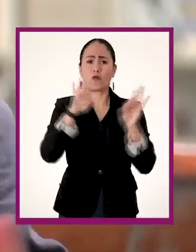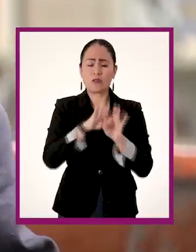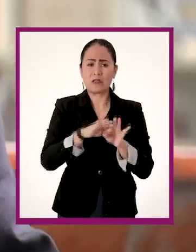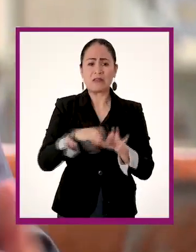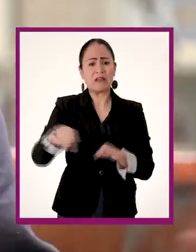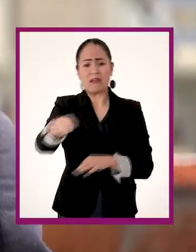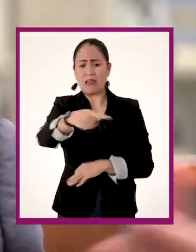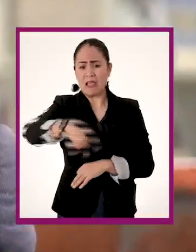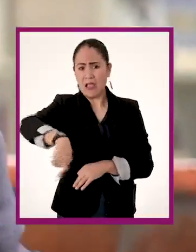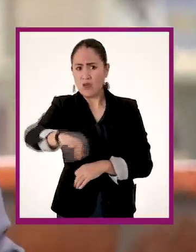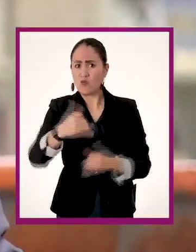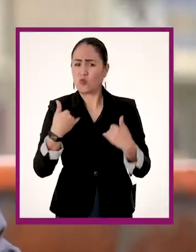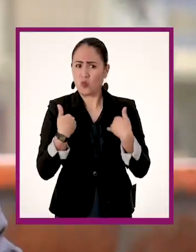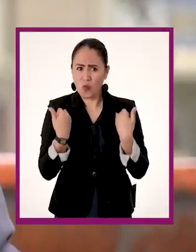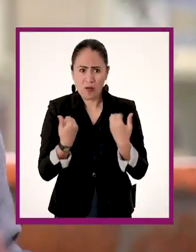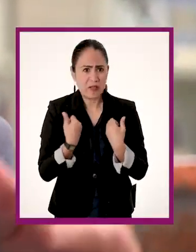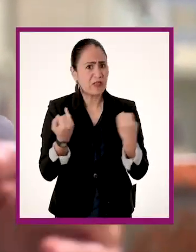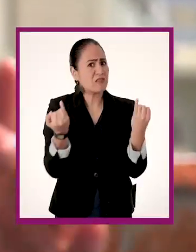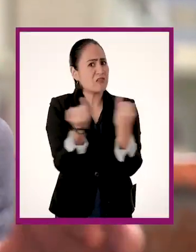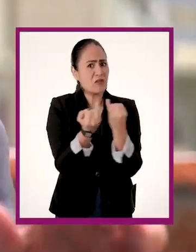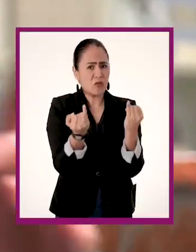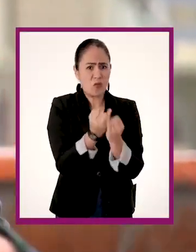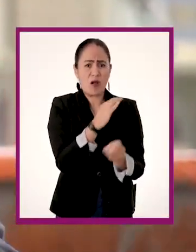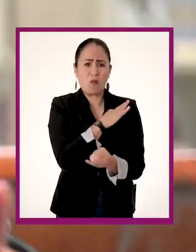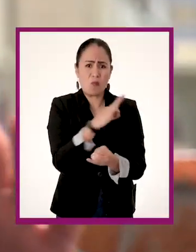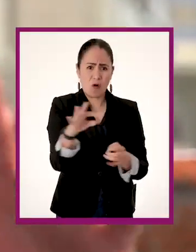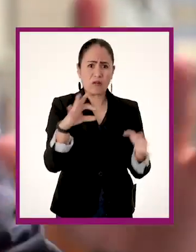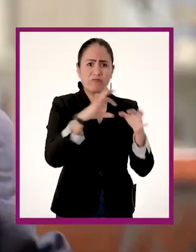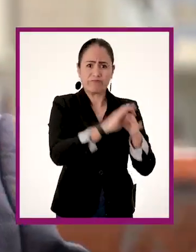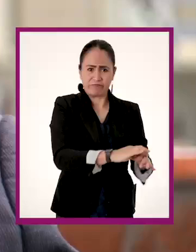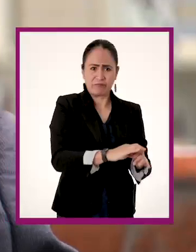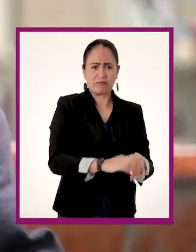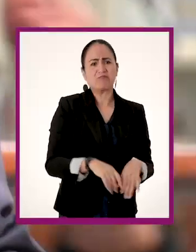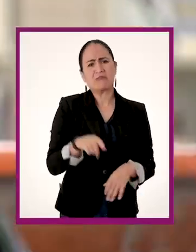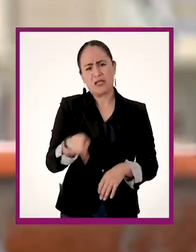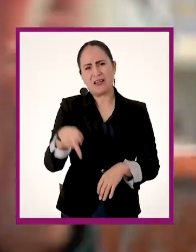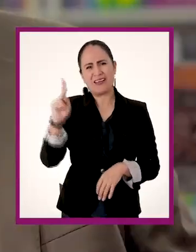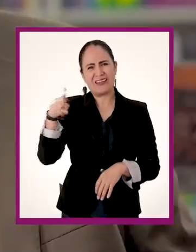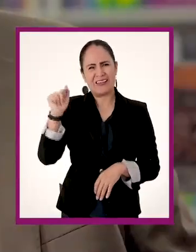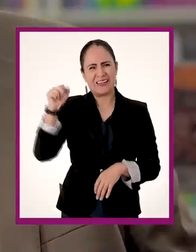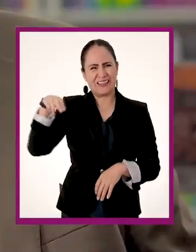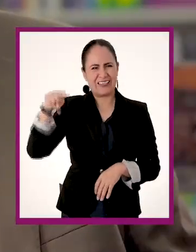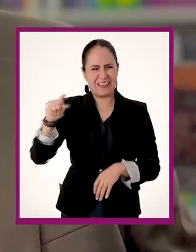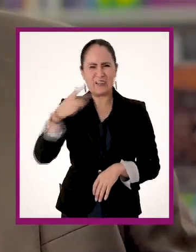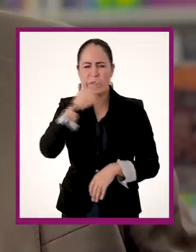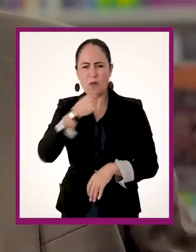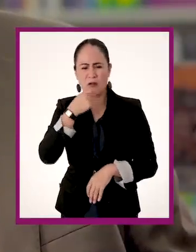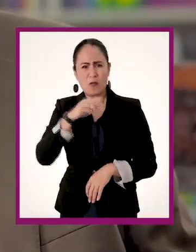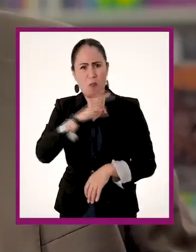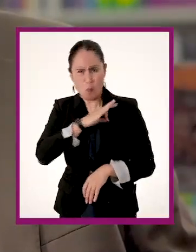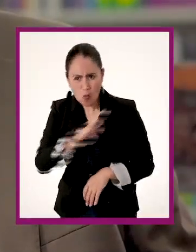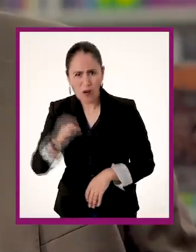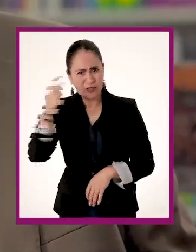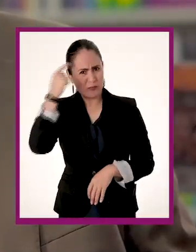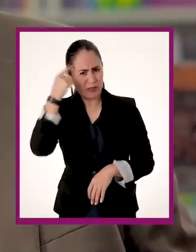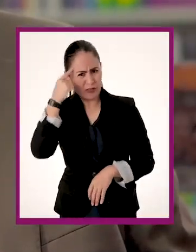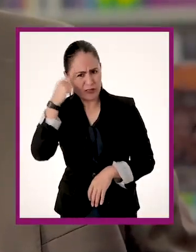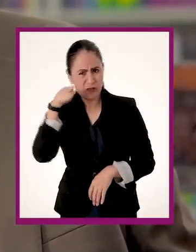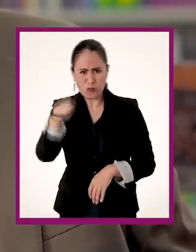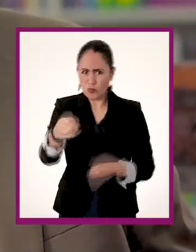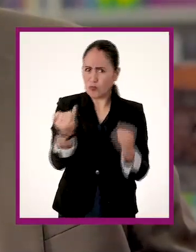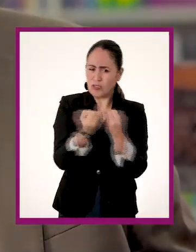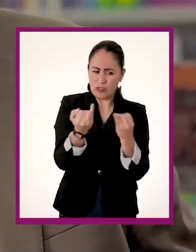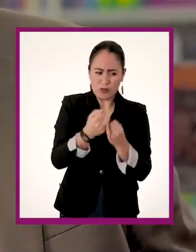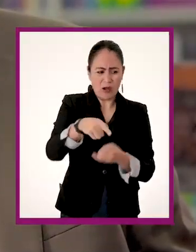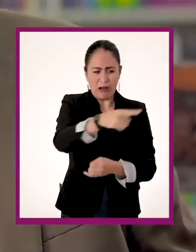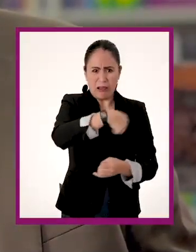ellos puedan tener también la posibilidad. Así como Kant decía, hay que atreverse a pensar, podríamos decir, atrévete a entrarle, ¿no? Atrévete a